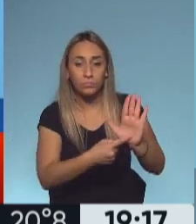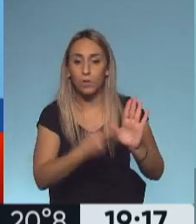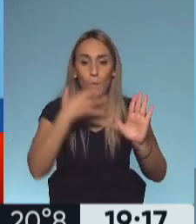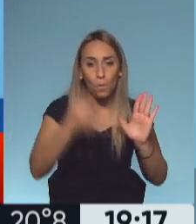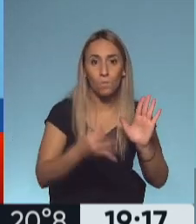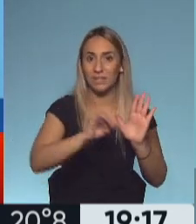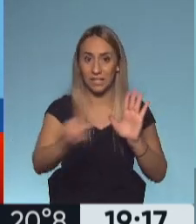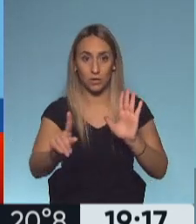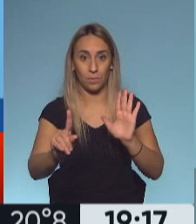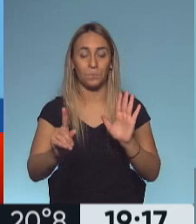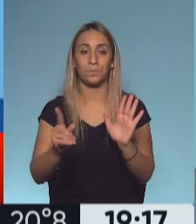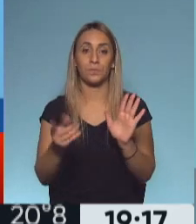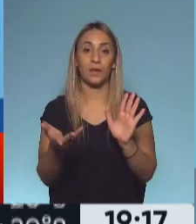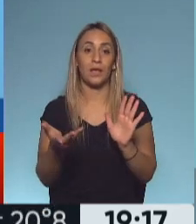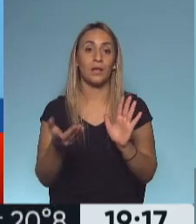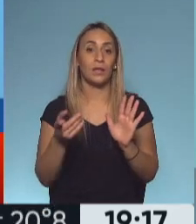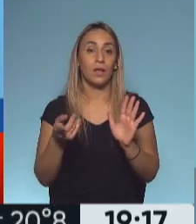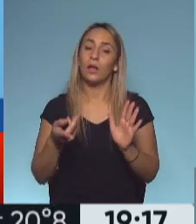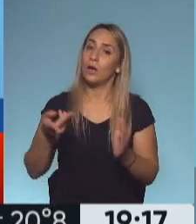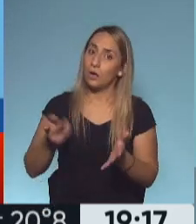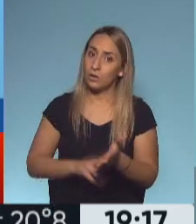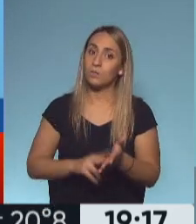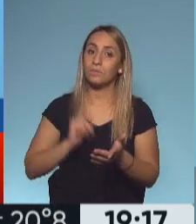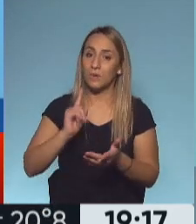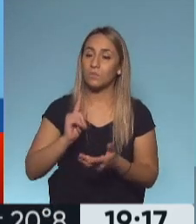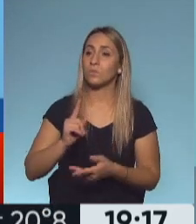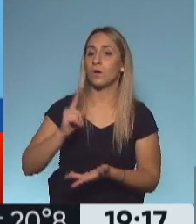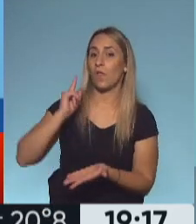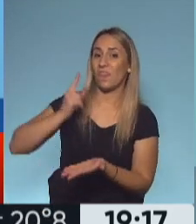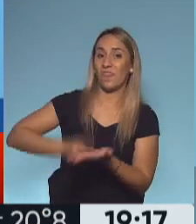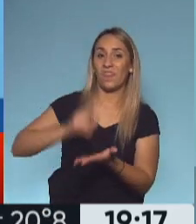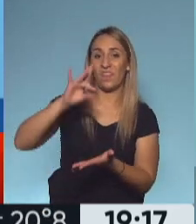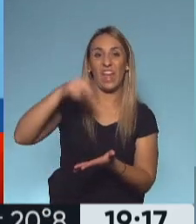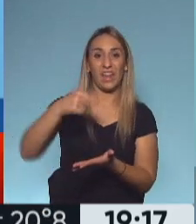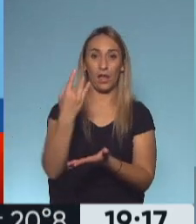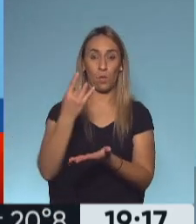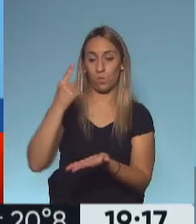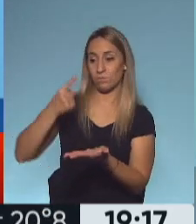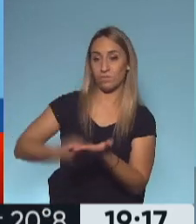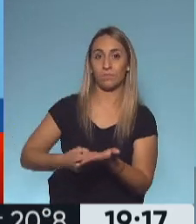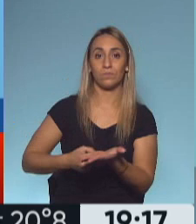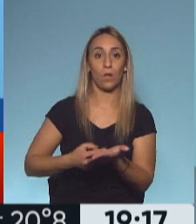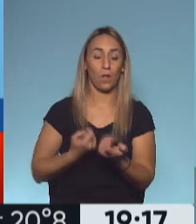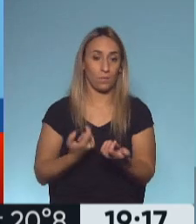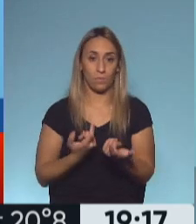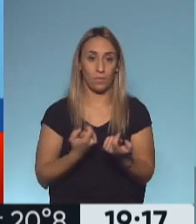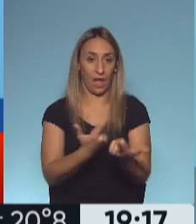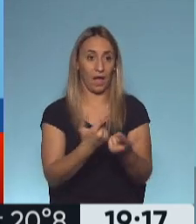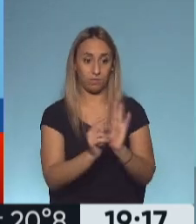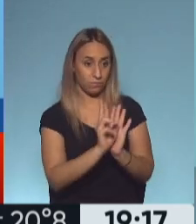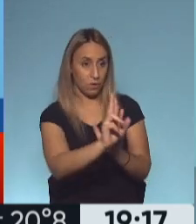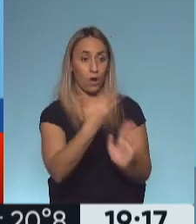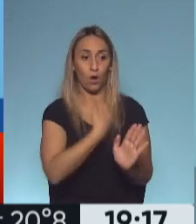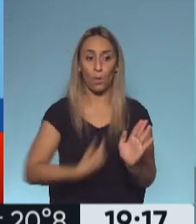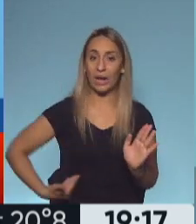se hacen en las jurisdicciones y de vuelta en el DNU, este marco legal, le da la potestad a las